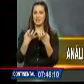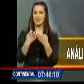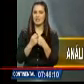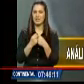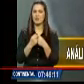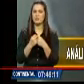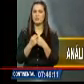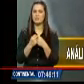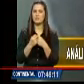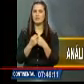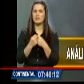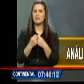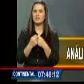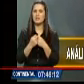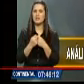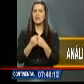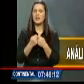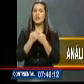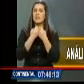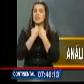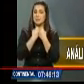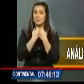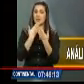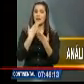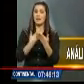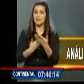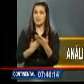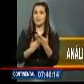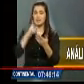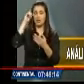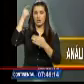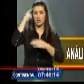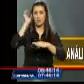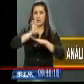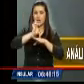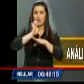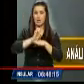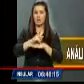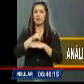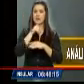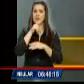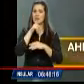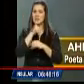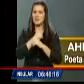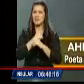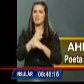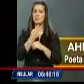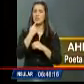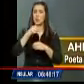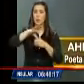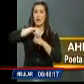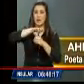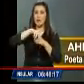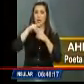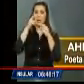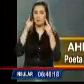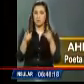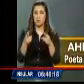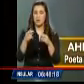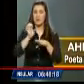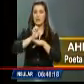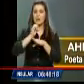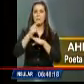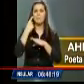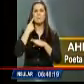al gobierno del Ecuador, que fue el primero quien retiró el embajador del Ecuador de Tel Aviv